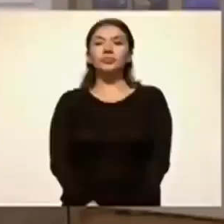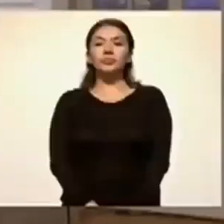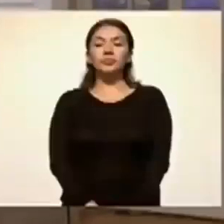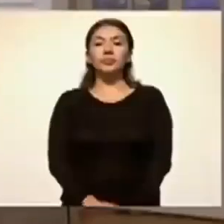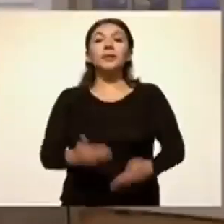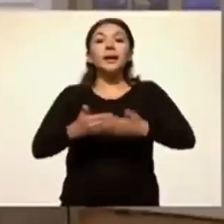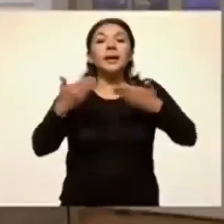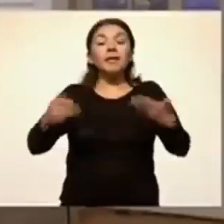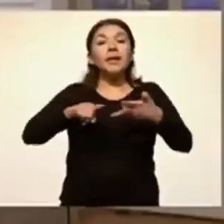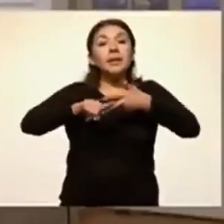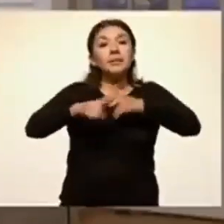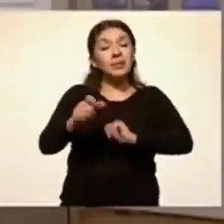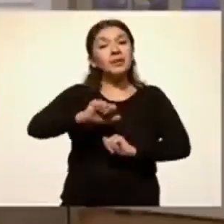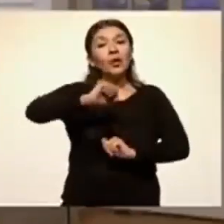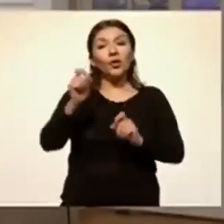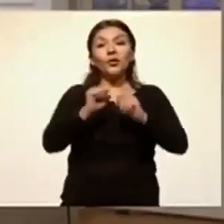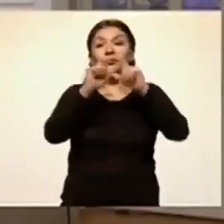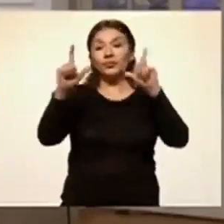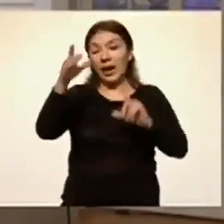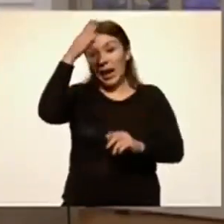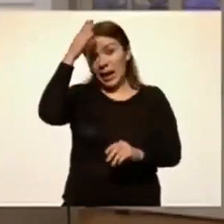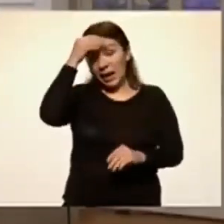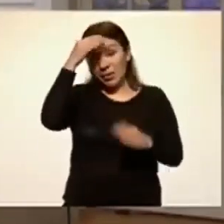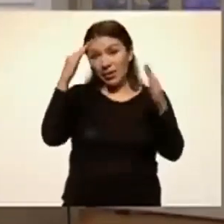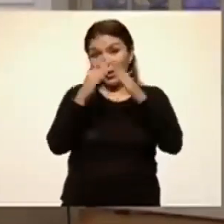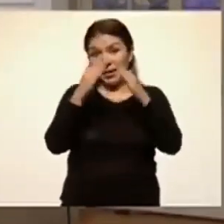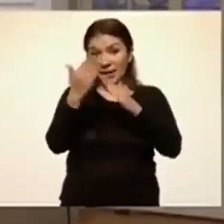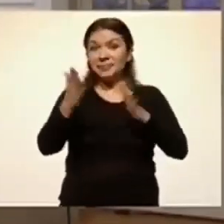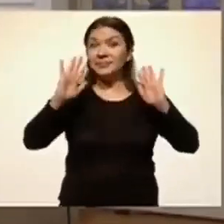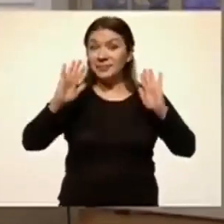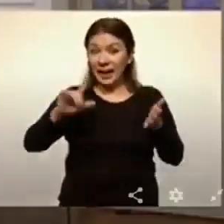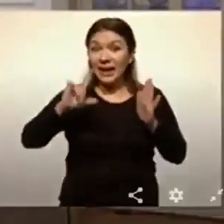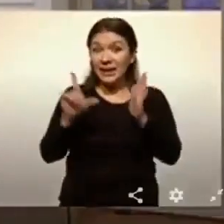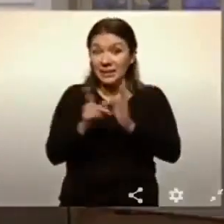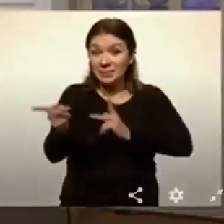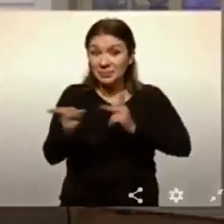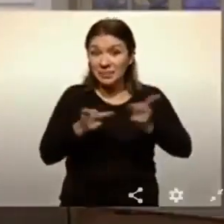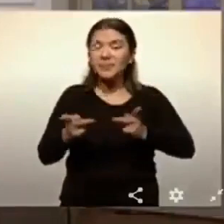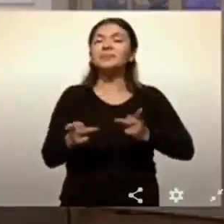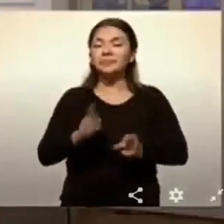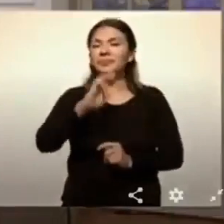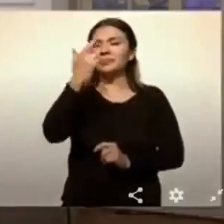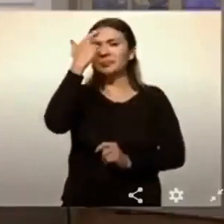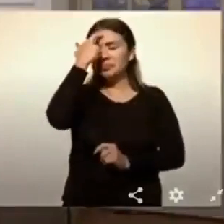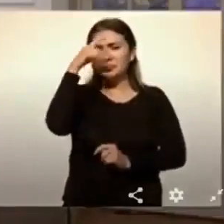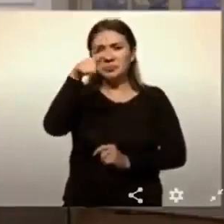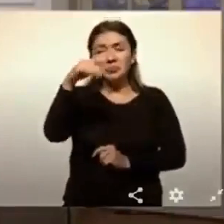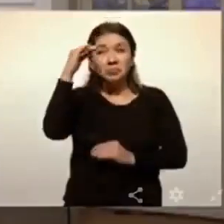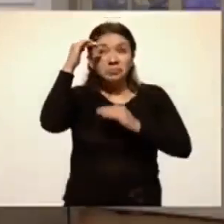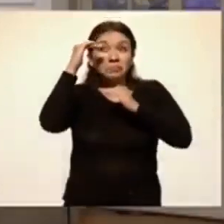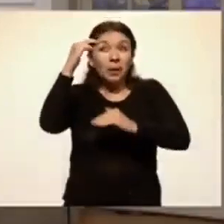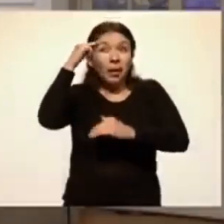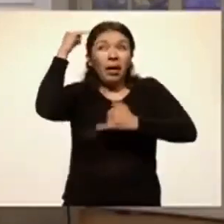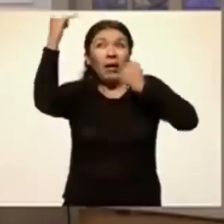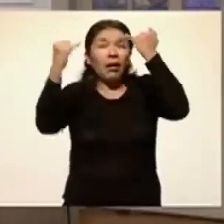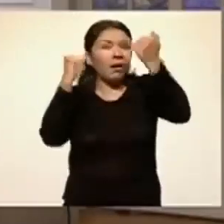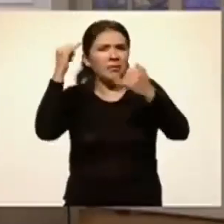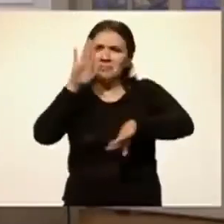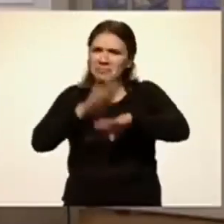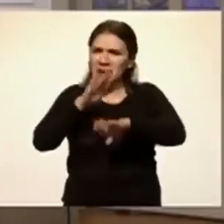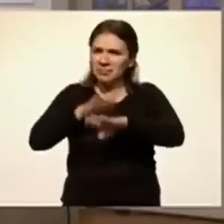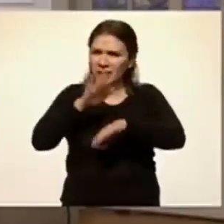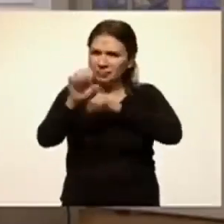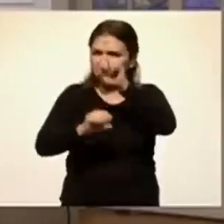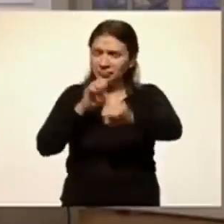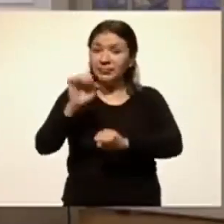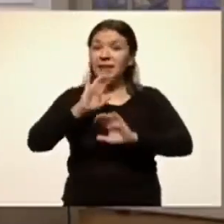Vamos a dar inicio a un nuevo programa de Aprende en Casa. ¿Estás lista o listo? Recuerda que no hay límite para el saber y la imaginación. ¿Ya te